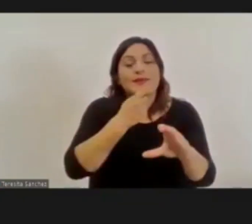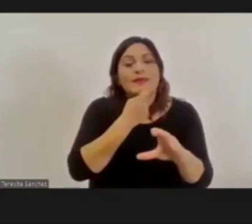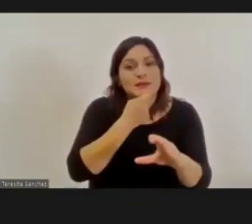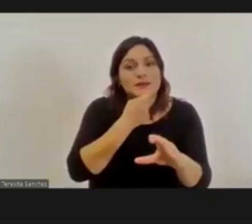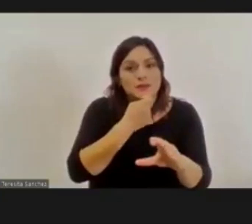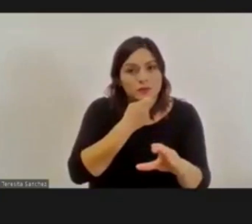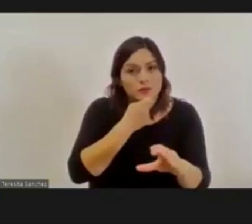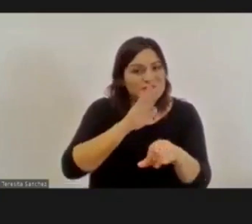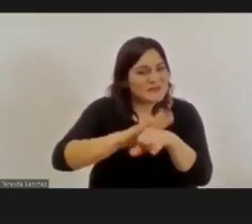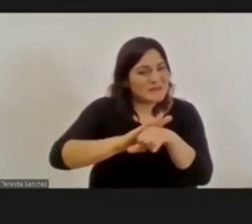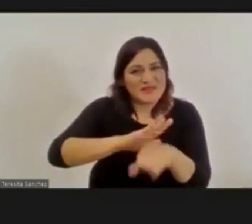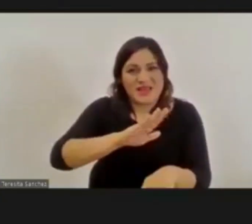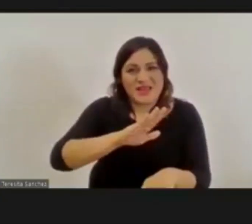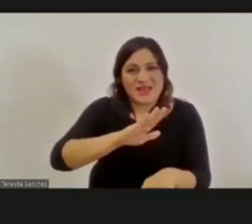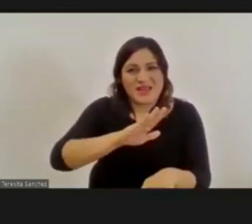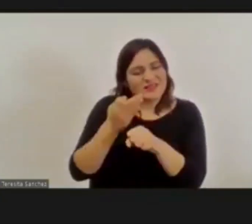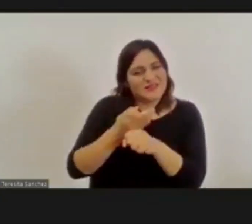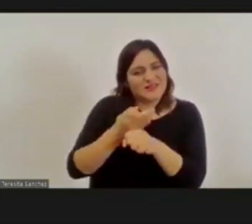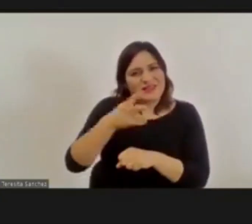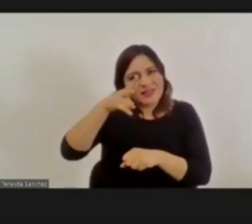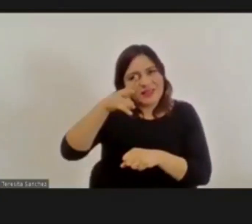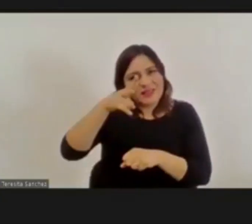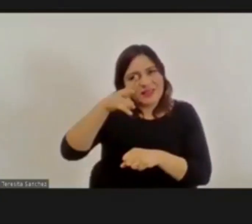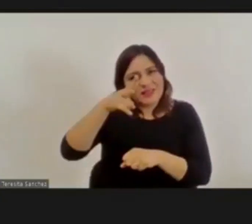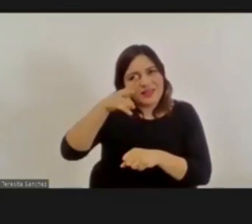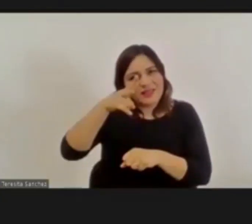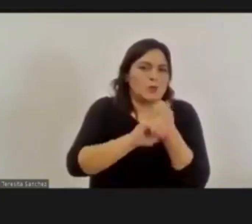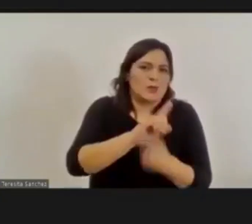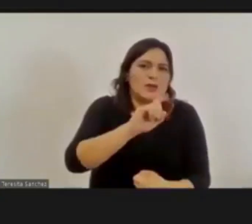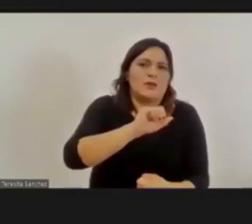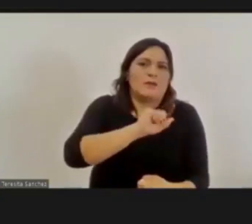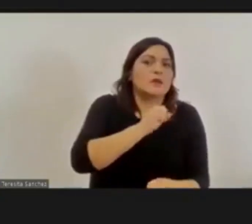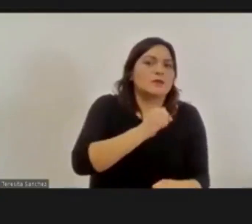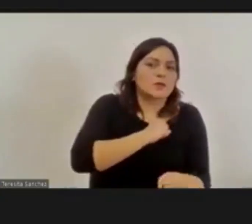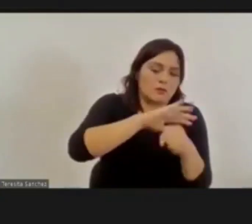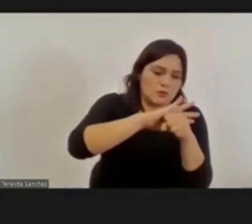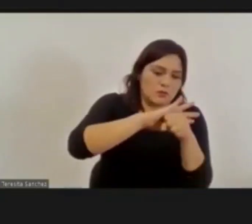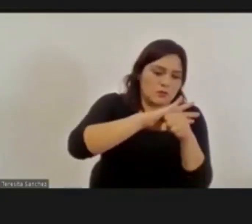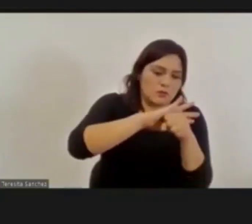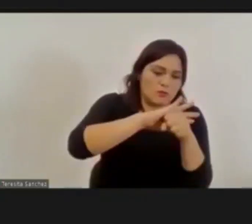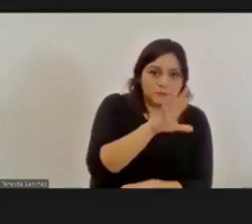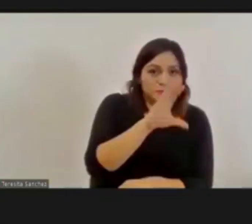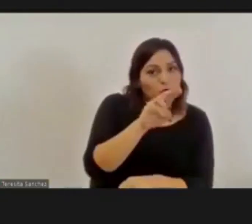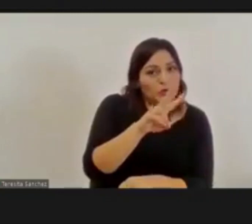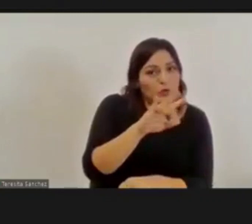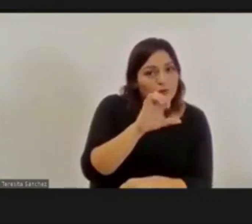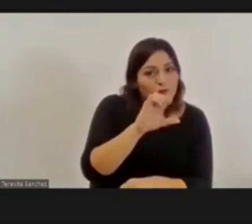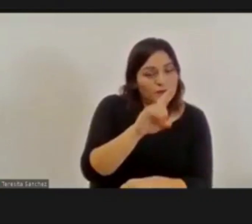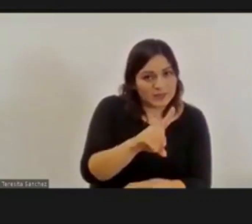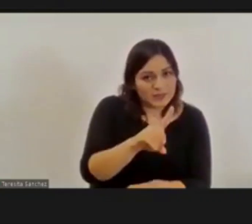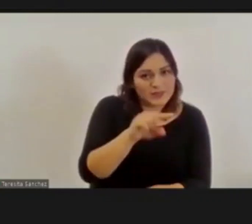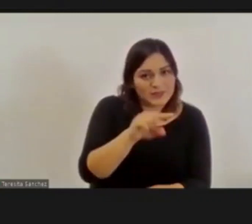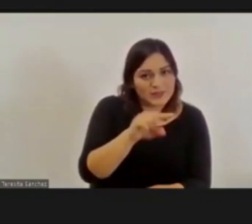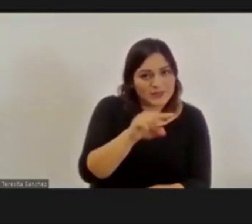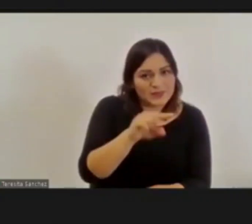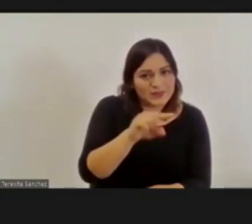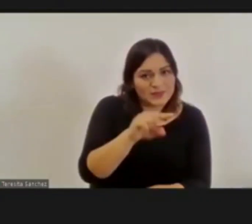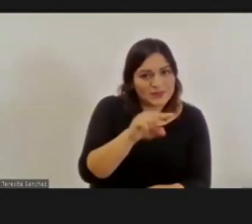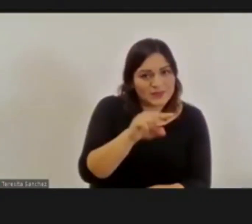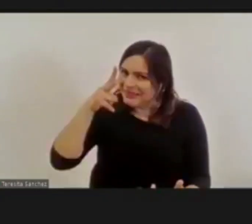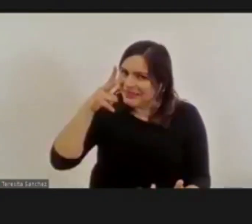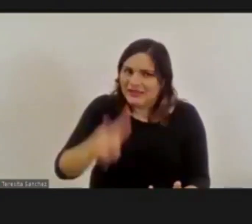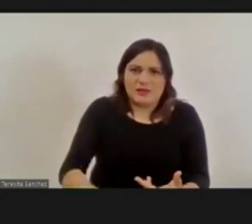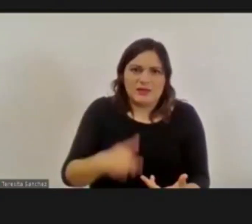que esta contingencia ha sido, pues no quisiera decir que pésima, pero esa es la